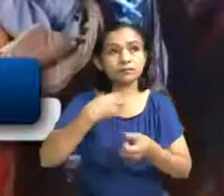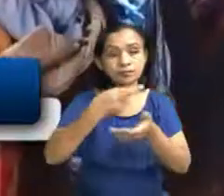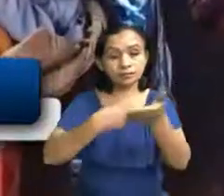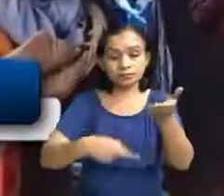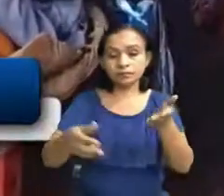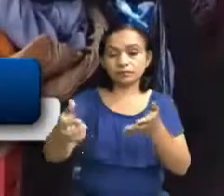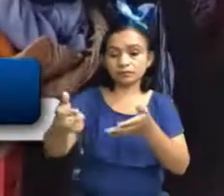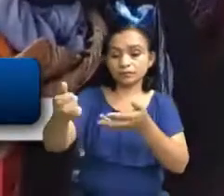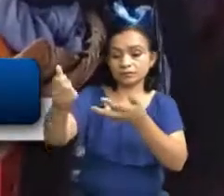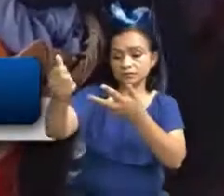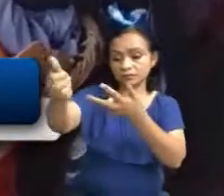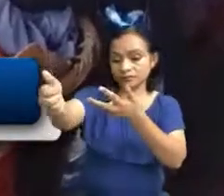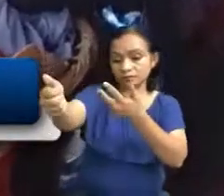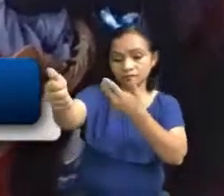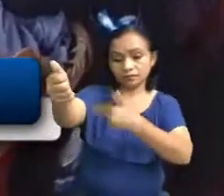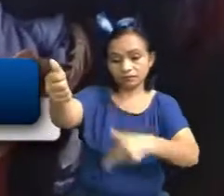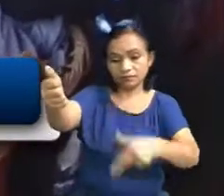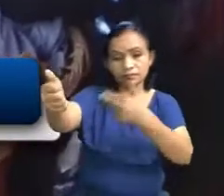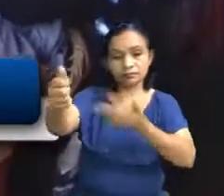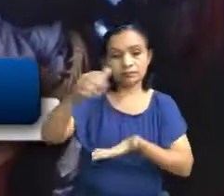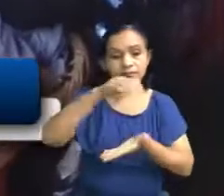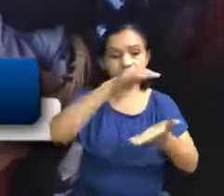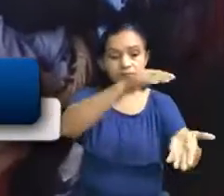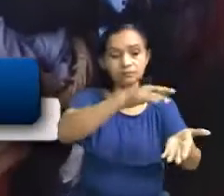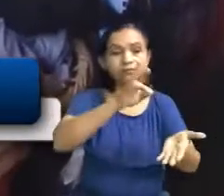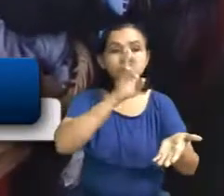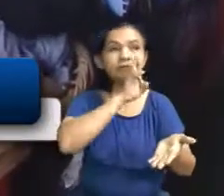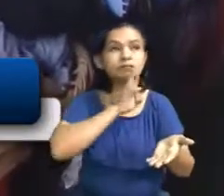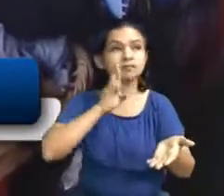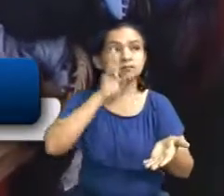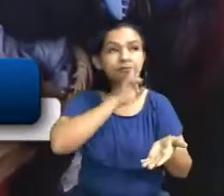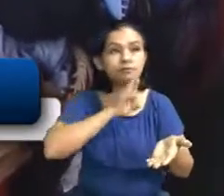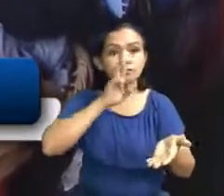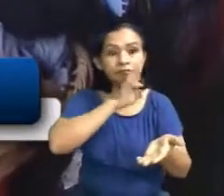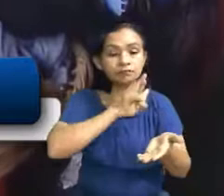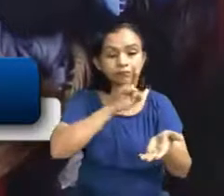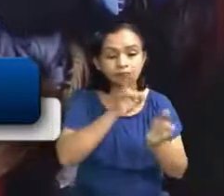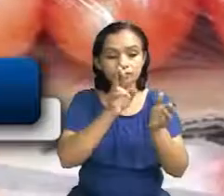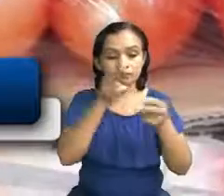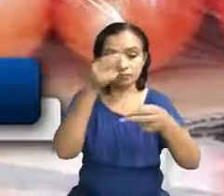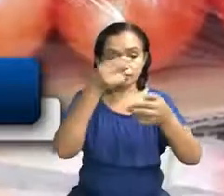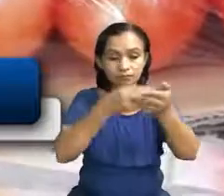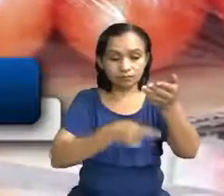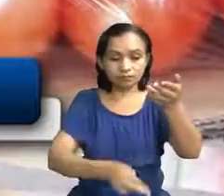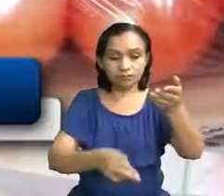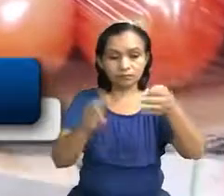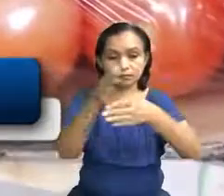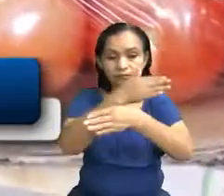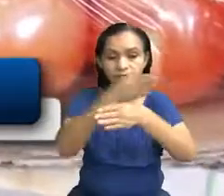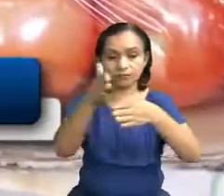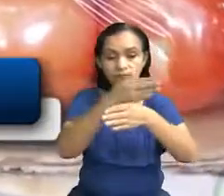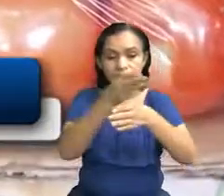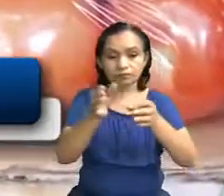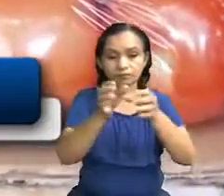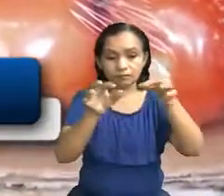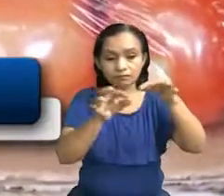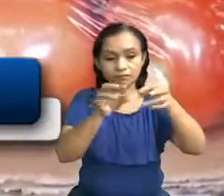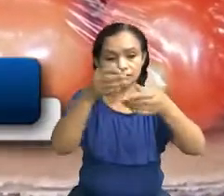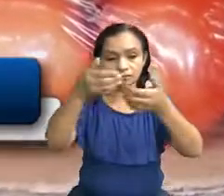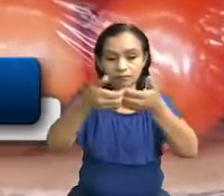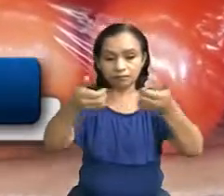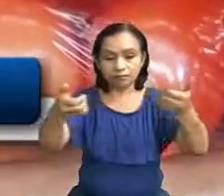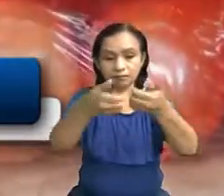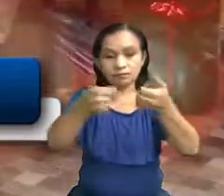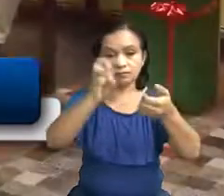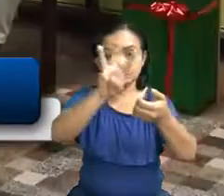¿verdad? Tenemos los glóbulos rojos. La sangre se divide en componentes, ¿verdad? De la sangre total que se dona, la separamos en